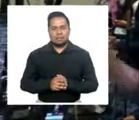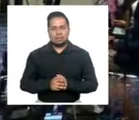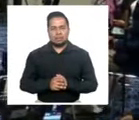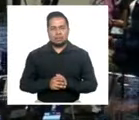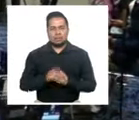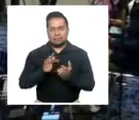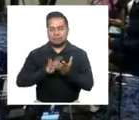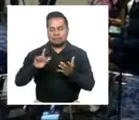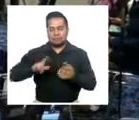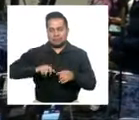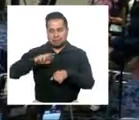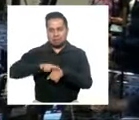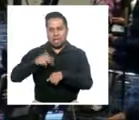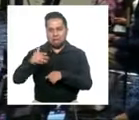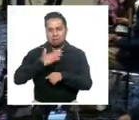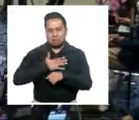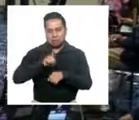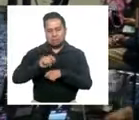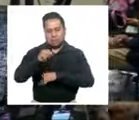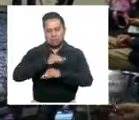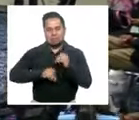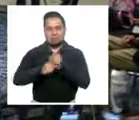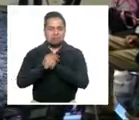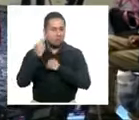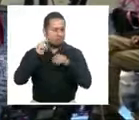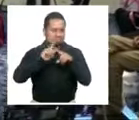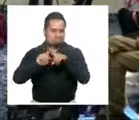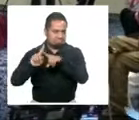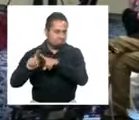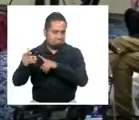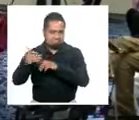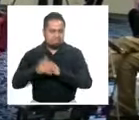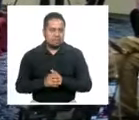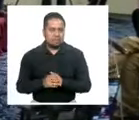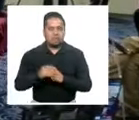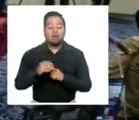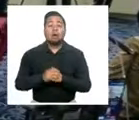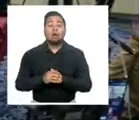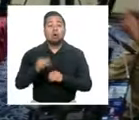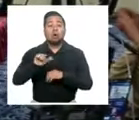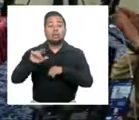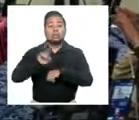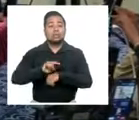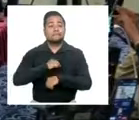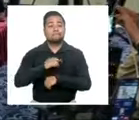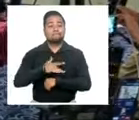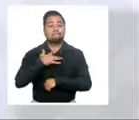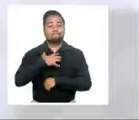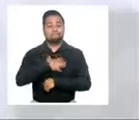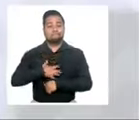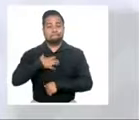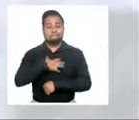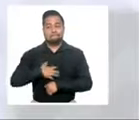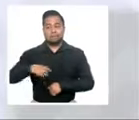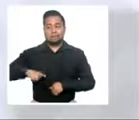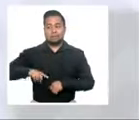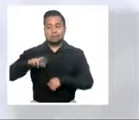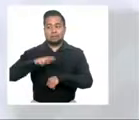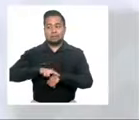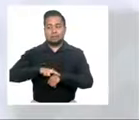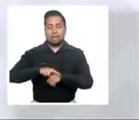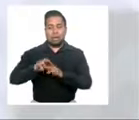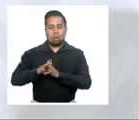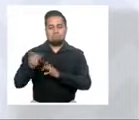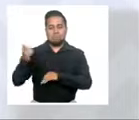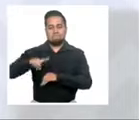Muchas gracias, señor gobernador. Buenos días a todos los medios de comunicación. El día de hoy nos sentimos muy contentos, gobernador, como lo ha